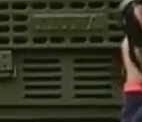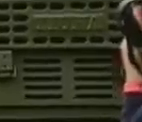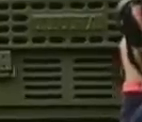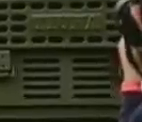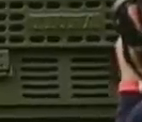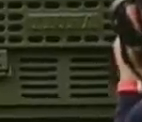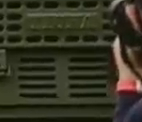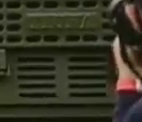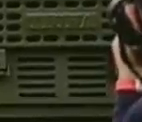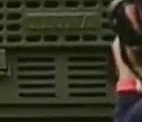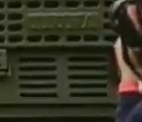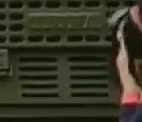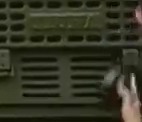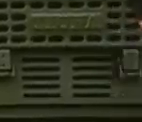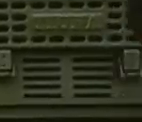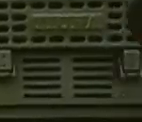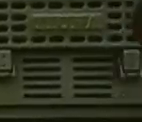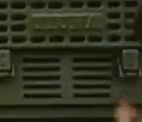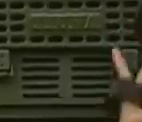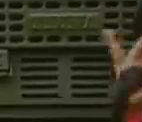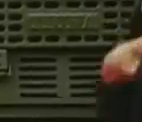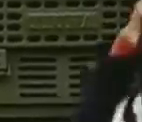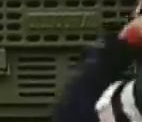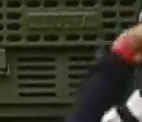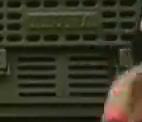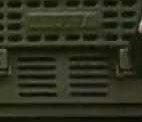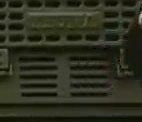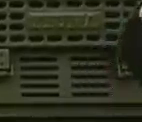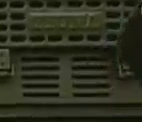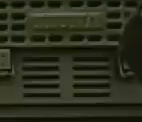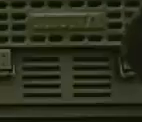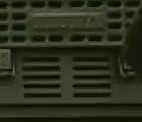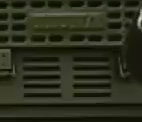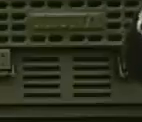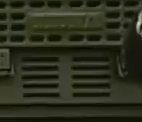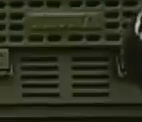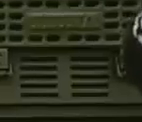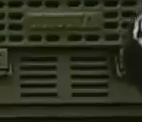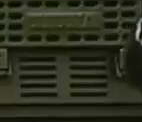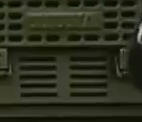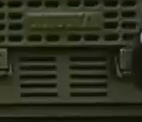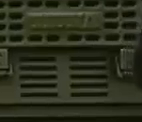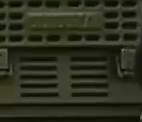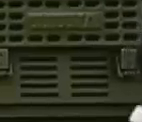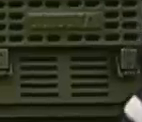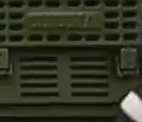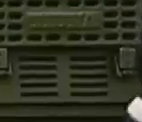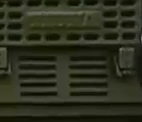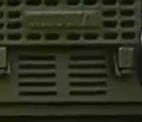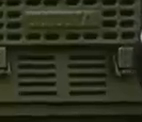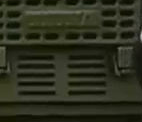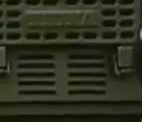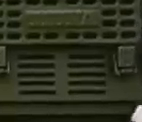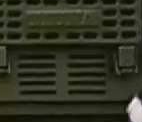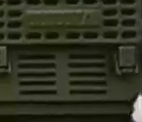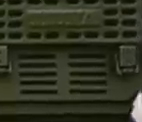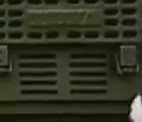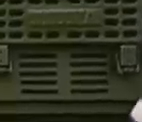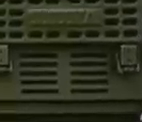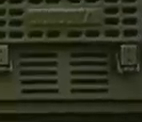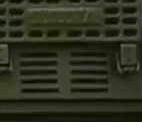Dios te bendiga, te proteja y sigan trabajando. Ese jojotico me lo prepara Silita ahora en la